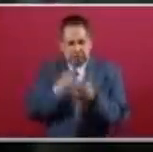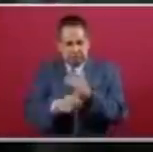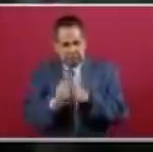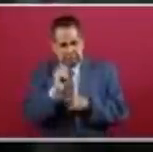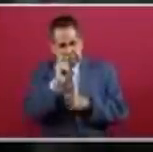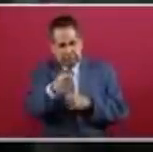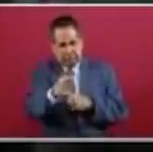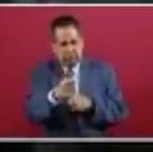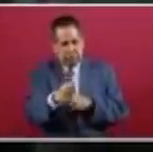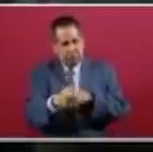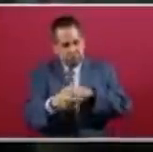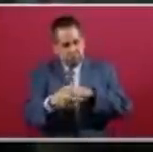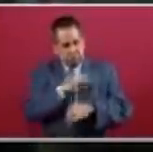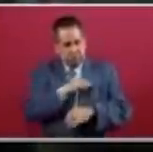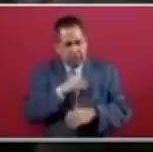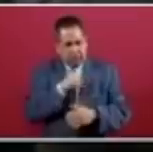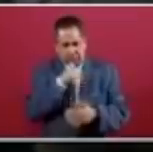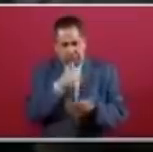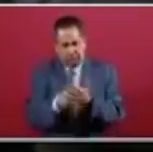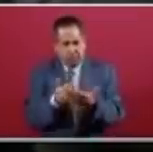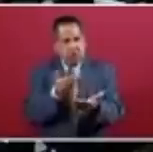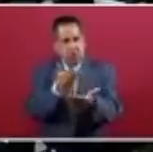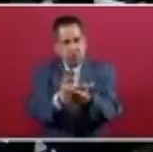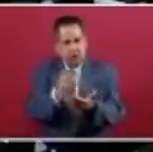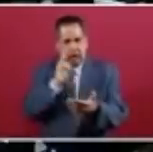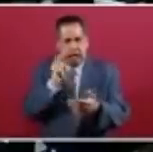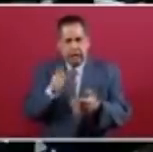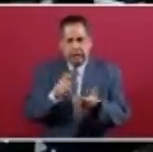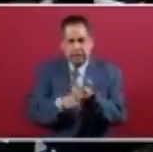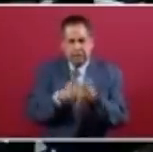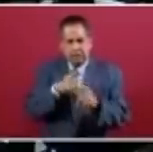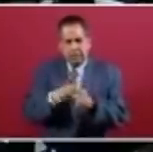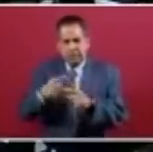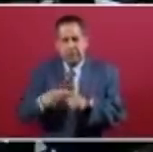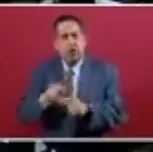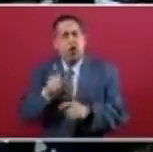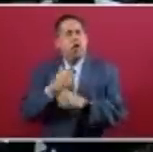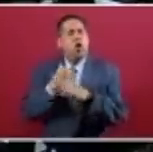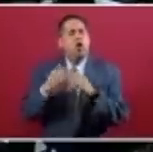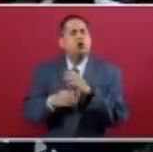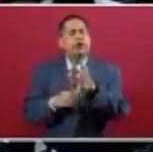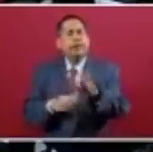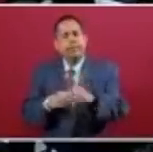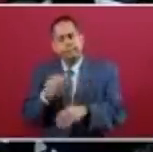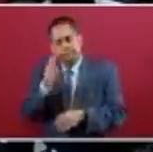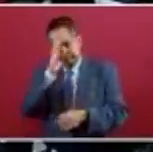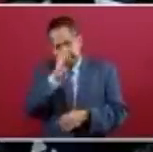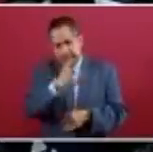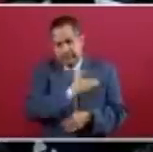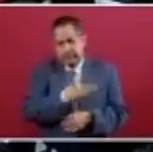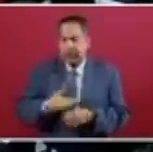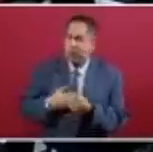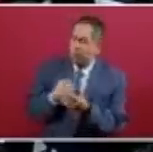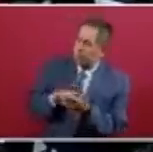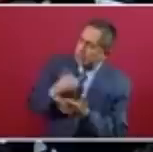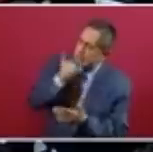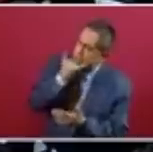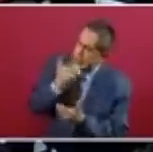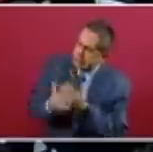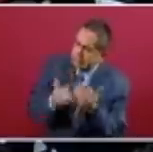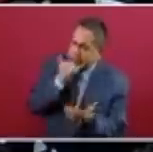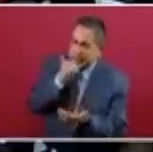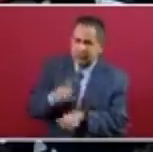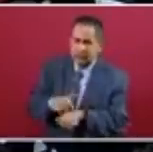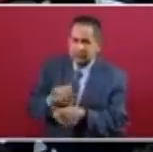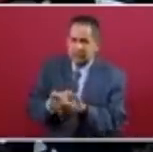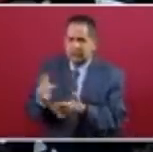hacer llegar a su escritorio la situación. Y otra cosa con el señor presidente, muchas gracias, disculpen el tiempo.